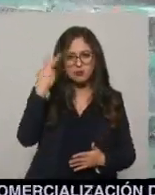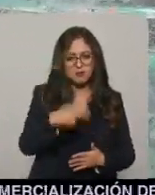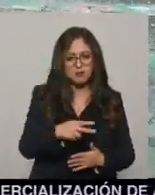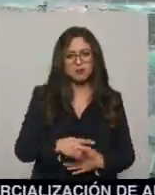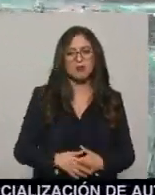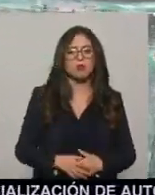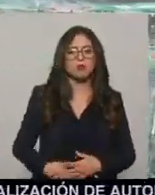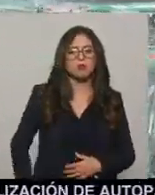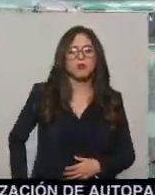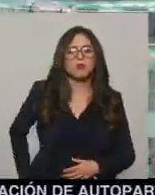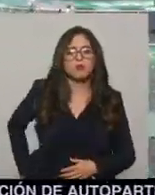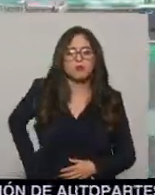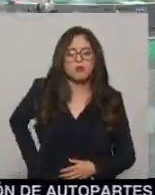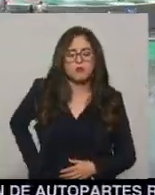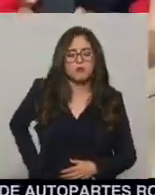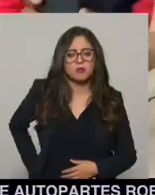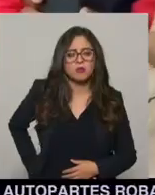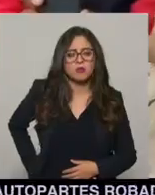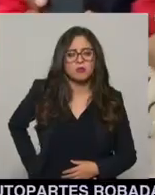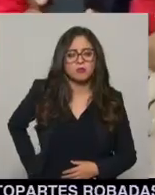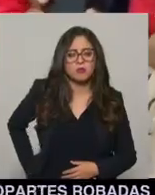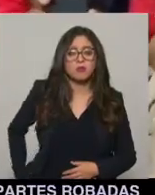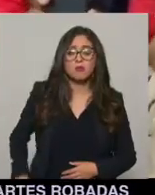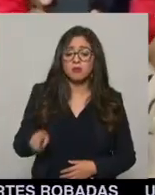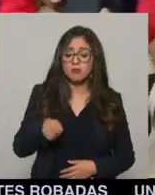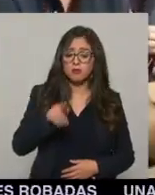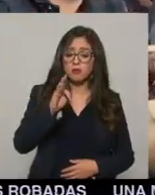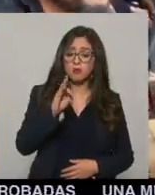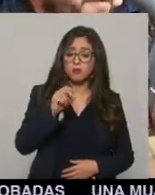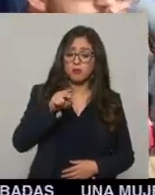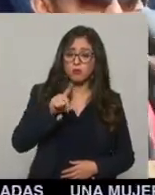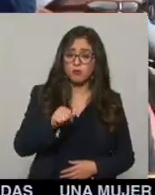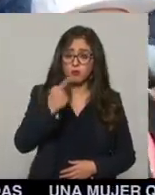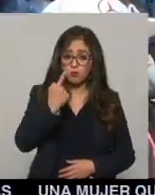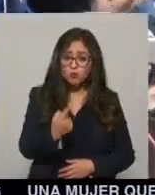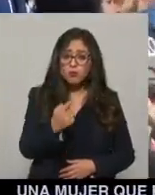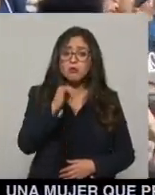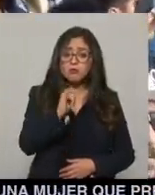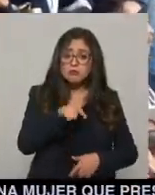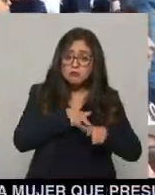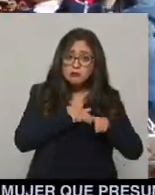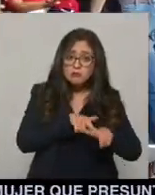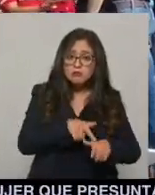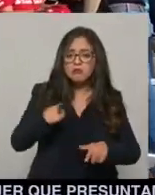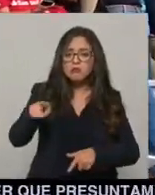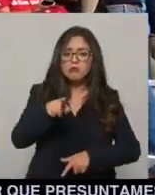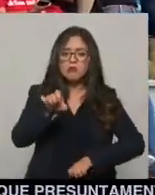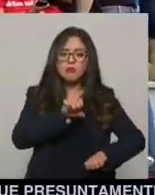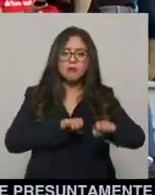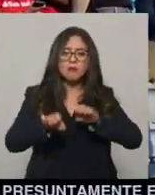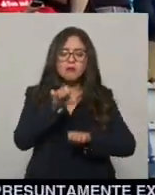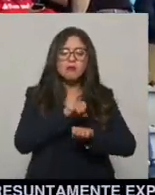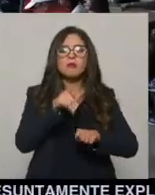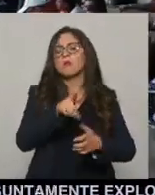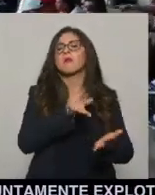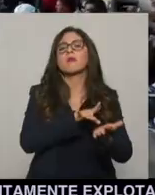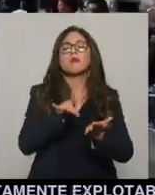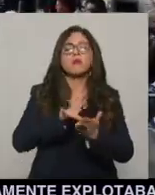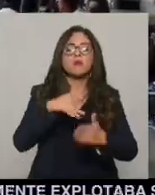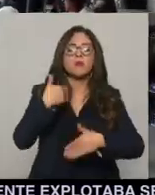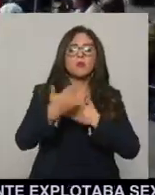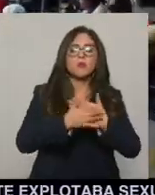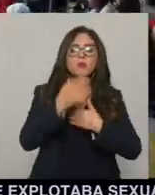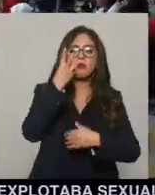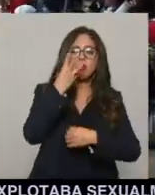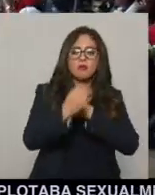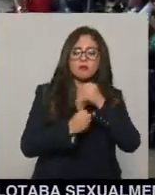quedar a Fórmula 1 porque empresarios estarán invirtiendo para que este evento siga por lo menos 3 años más. Es sin